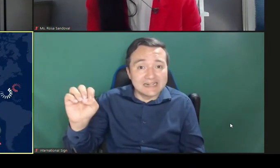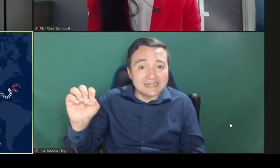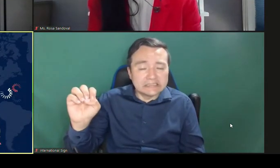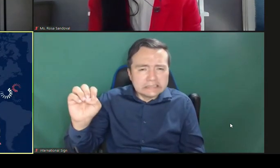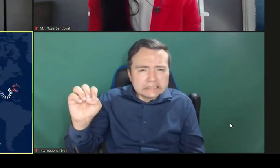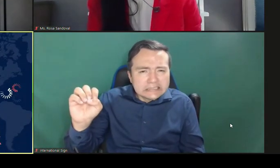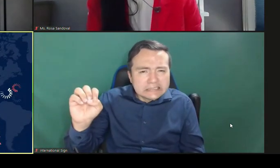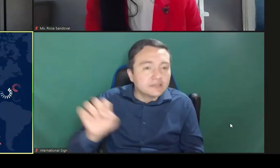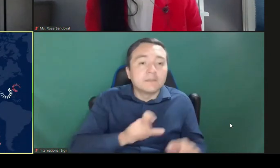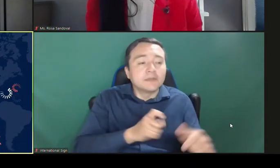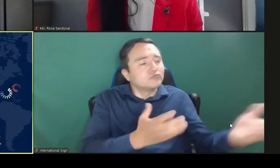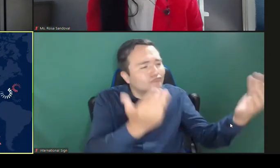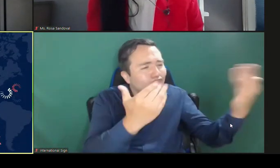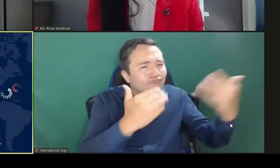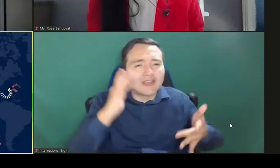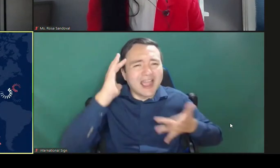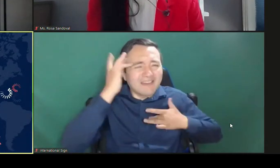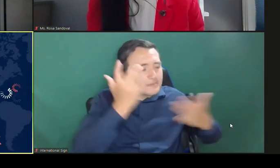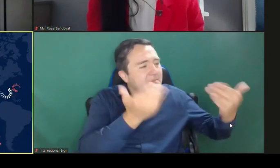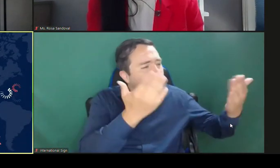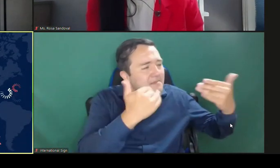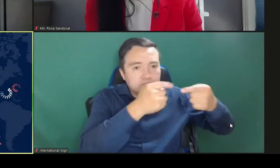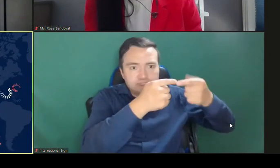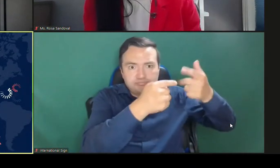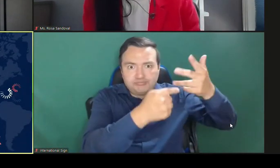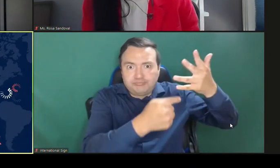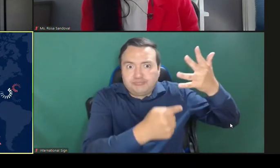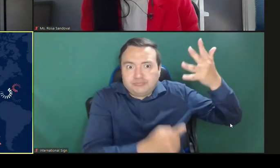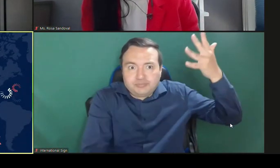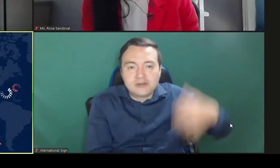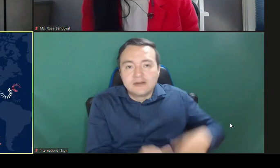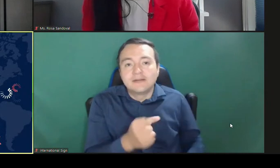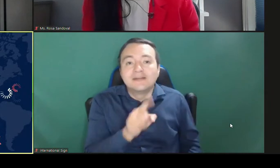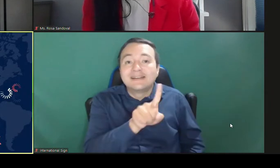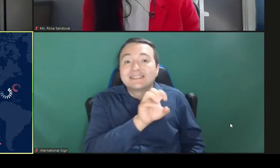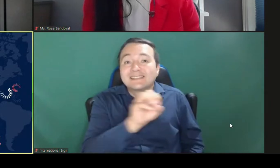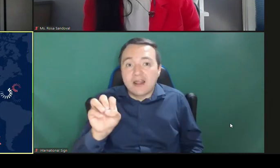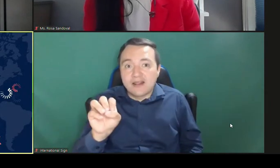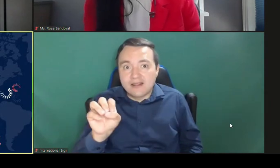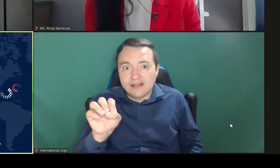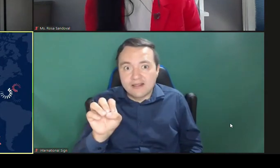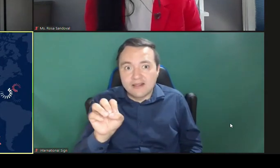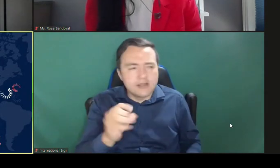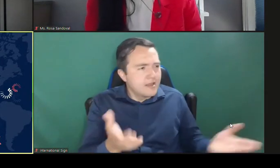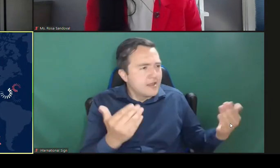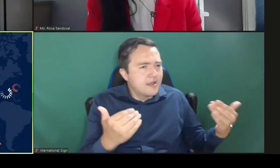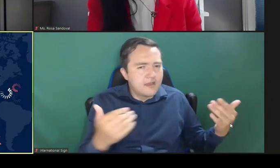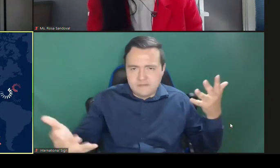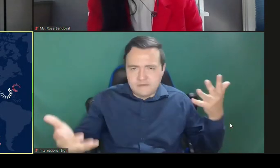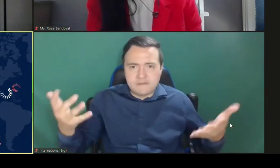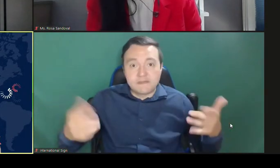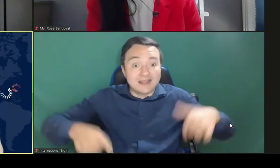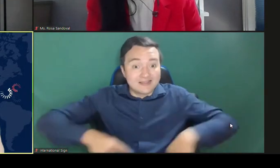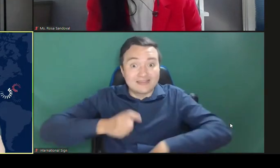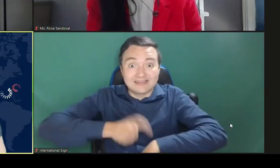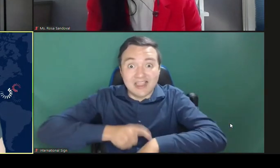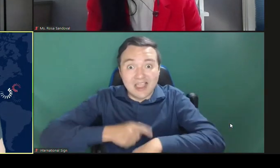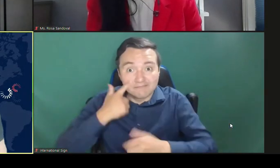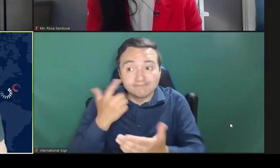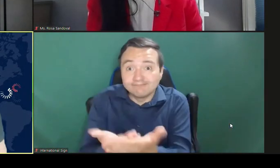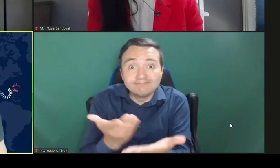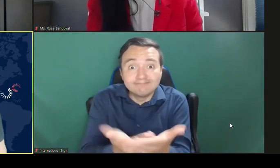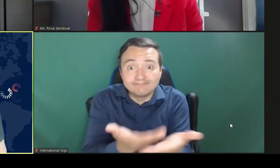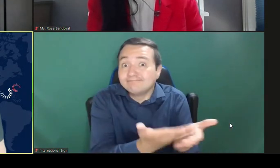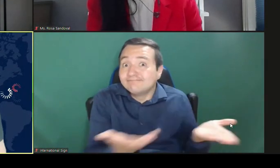personas que vienen o sea que este momento ciertas características que nos